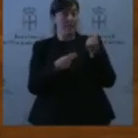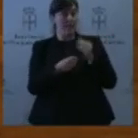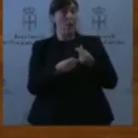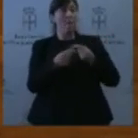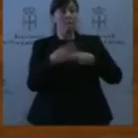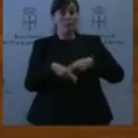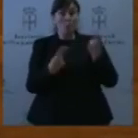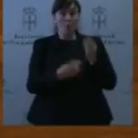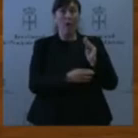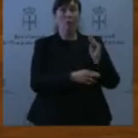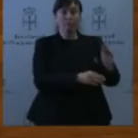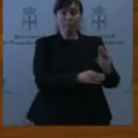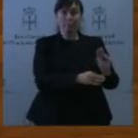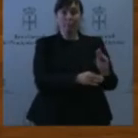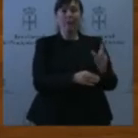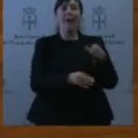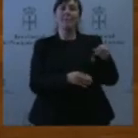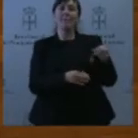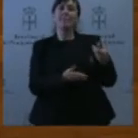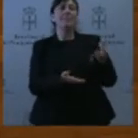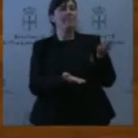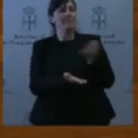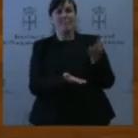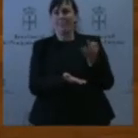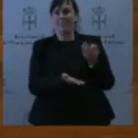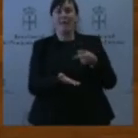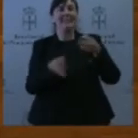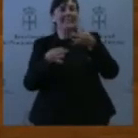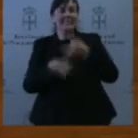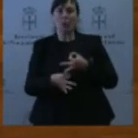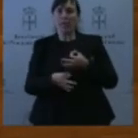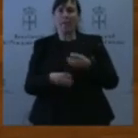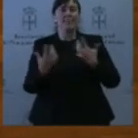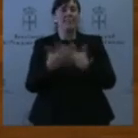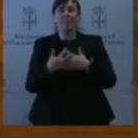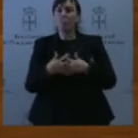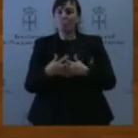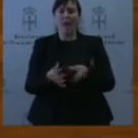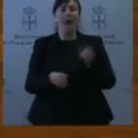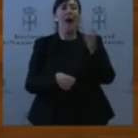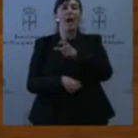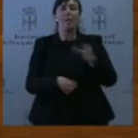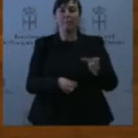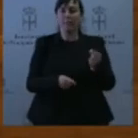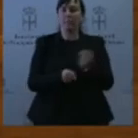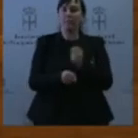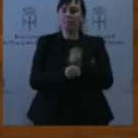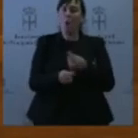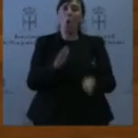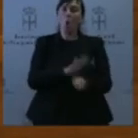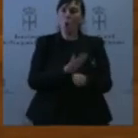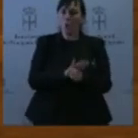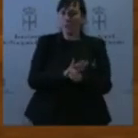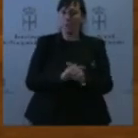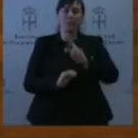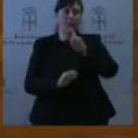mantenimiento del empleo, limitar el reparto de dividendos, prohibir el aumento de los salarios de los directivos, etcétera, etcétera. Además, es